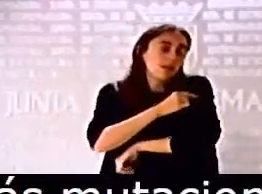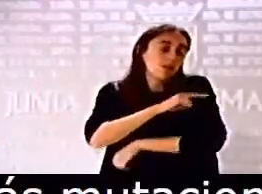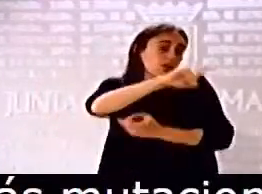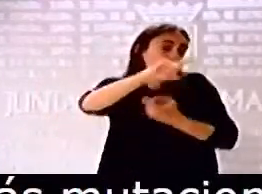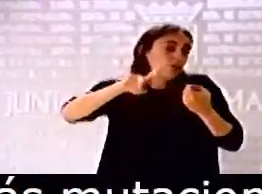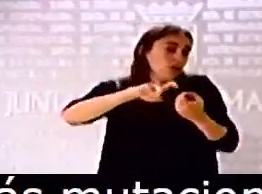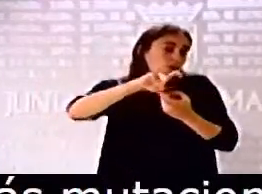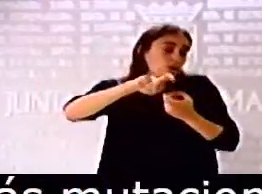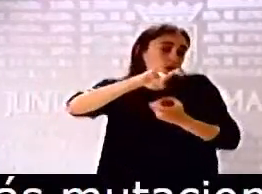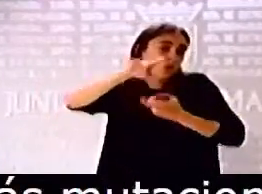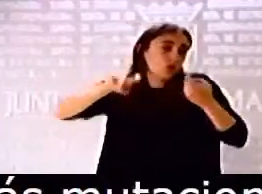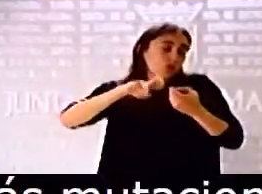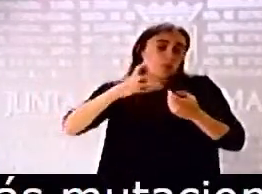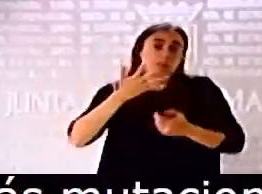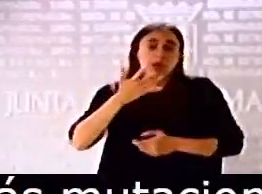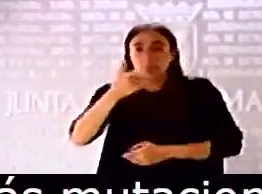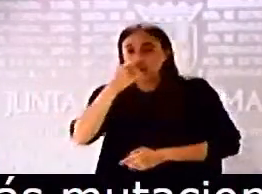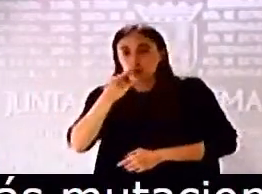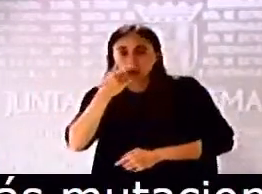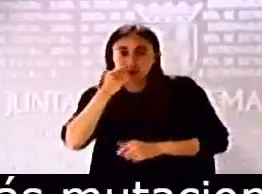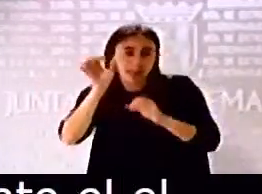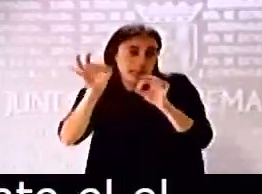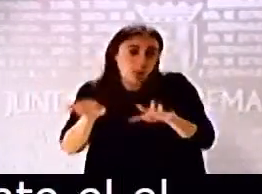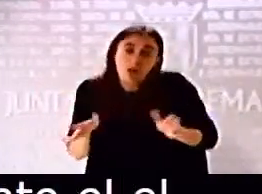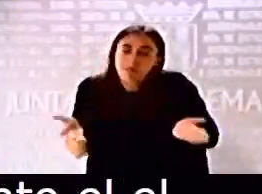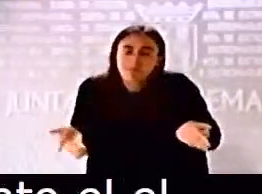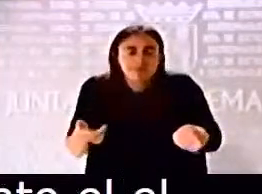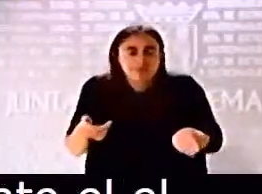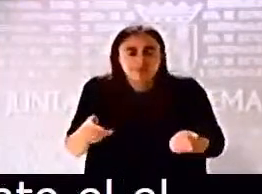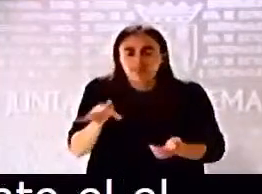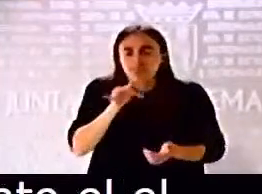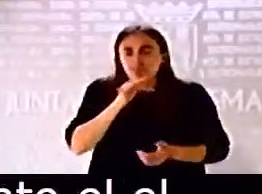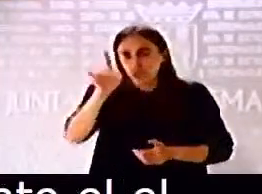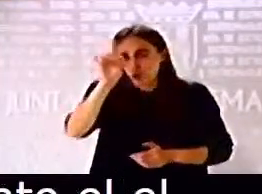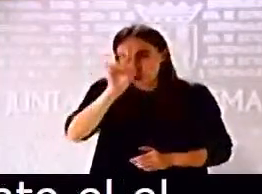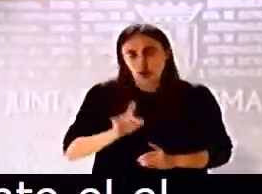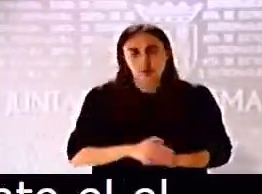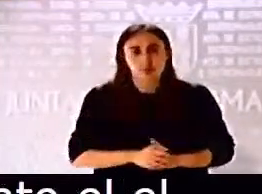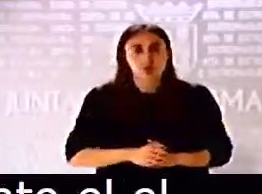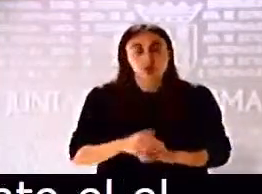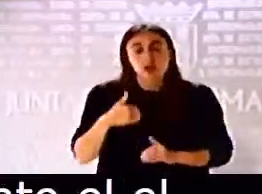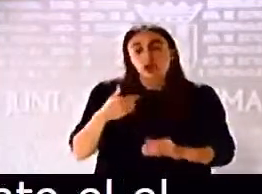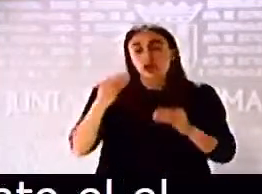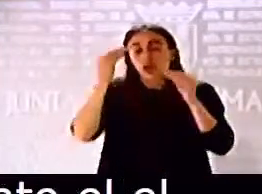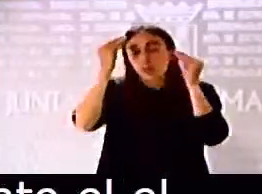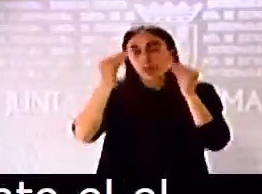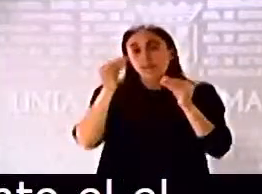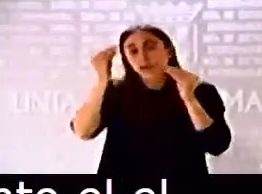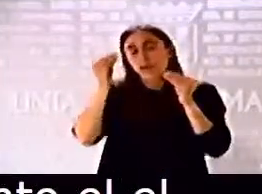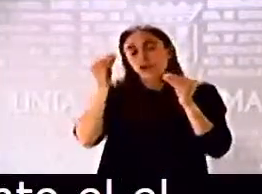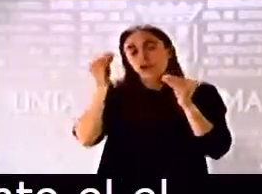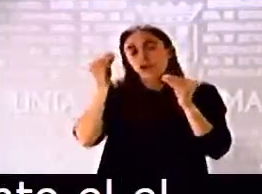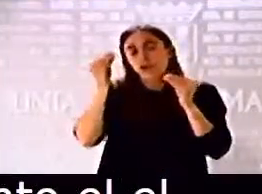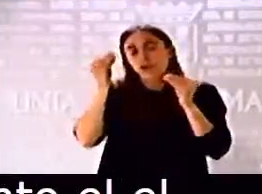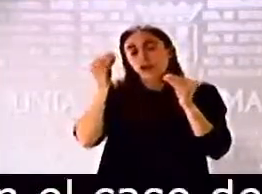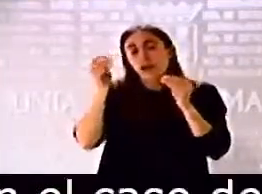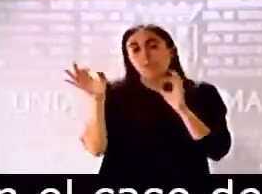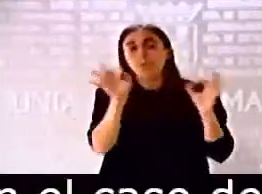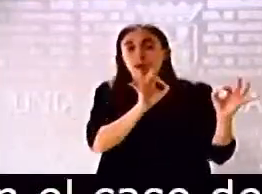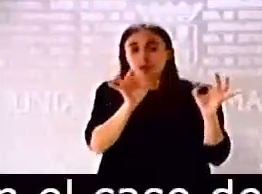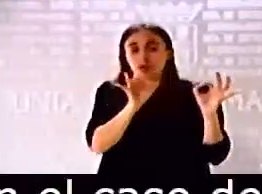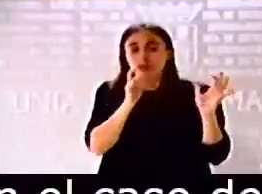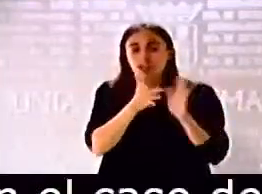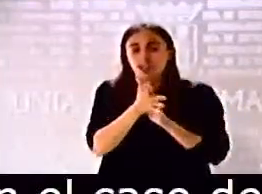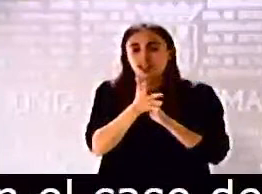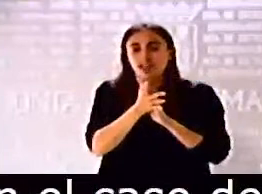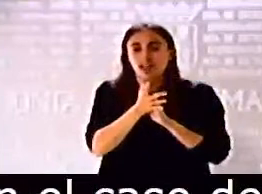como es el caso de la gripe. Es que no lo sabemos. Pero yo creo que tenemos que estar preparados para esas circunstancias. No podemos estar siempre